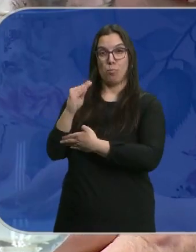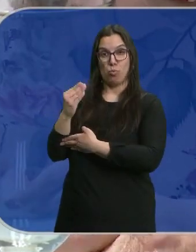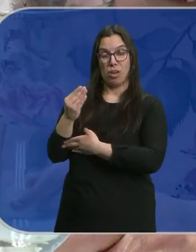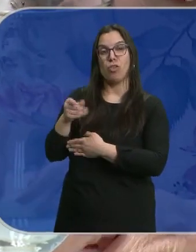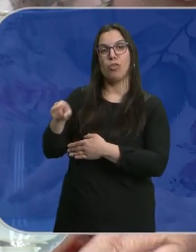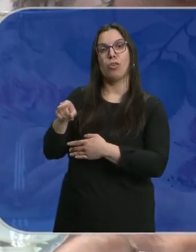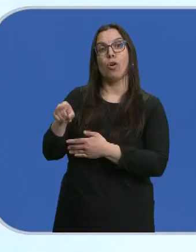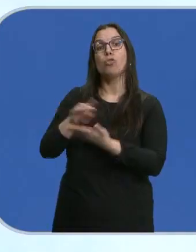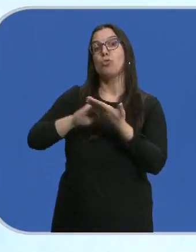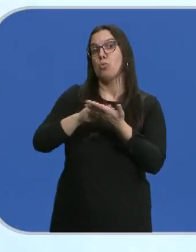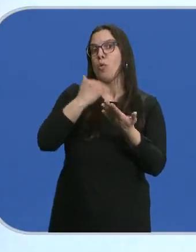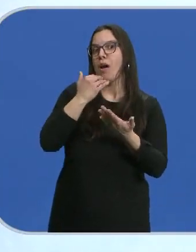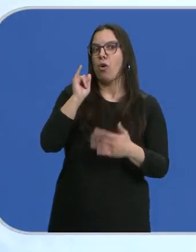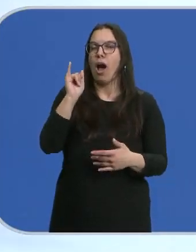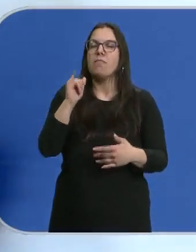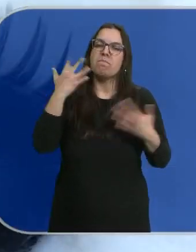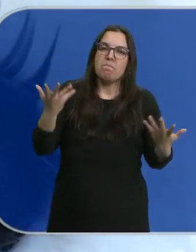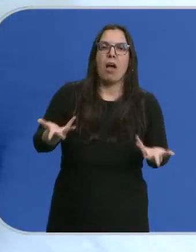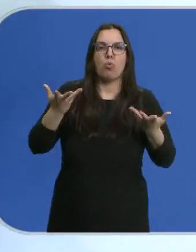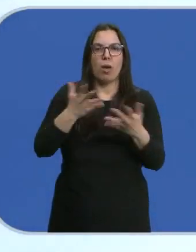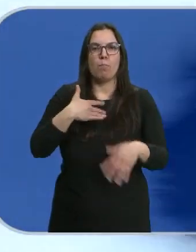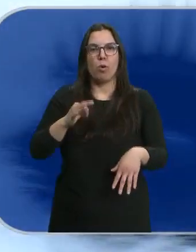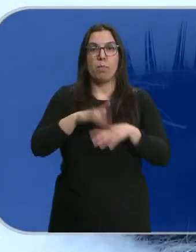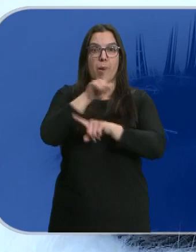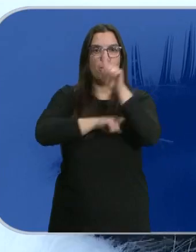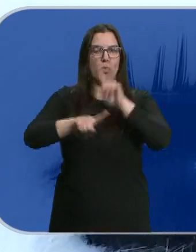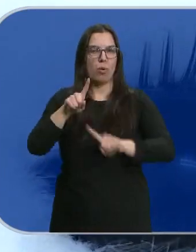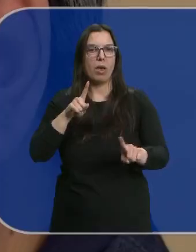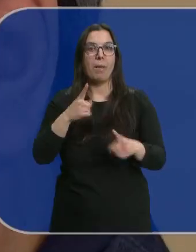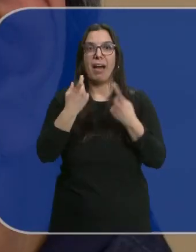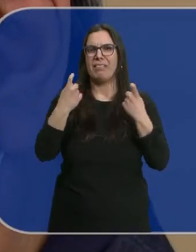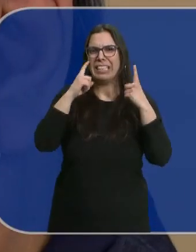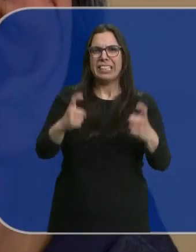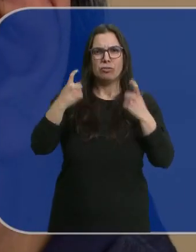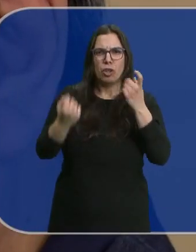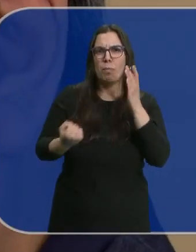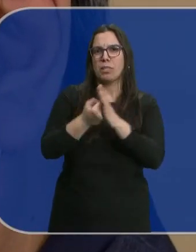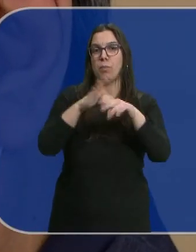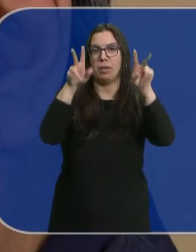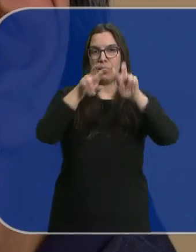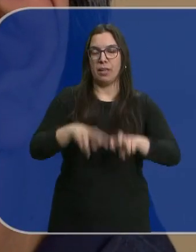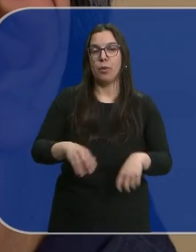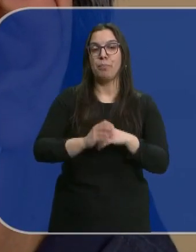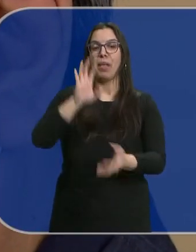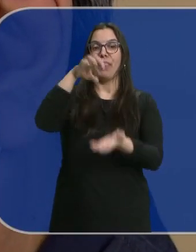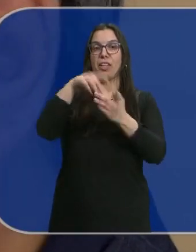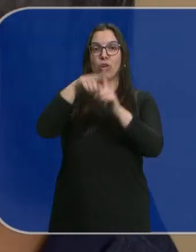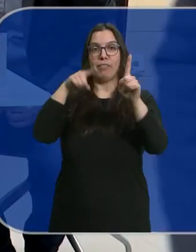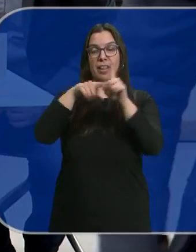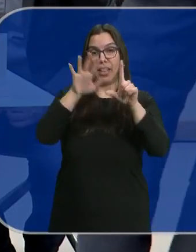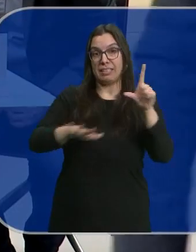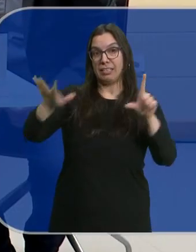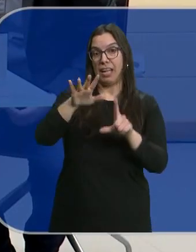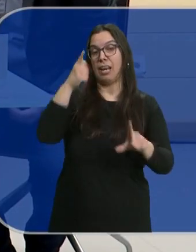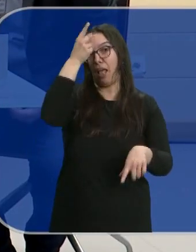ven es una solución, o parte de ella, para este grave problema que requiere todos los esfuerzos en investigación. El Centro de Referencia Estatal